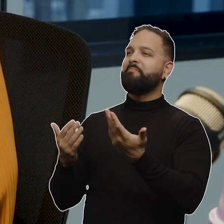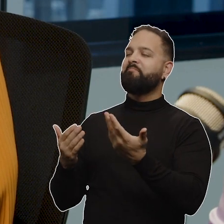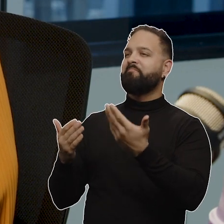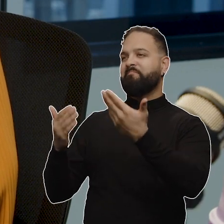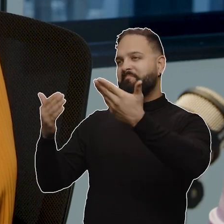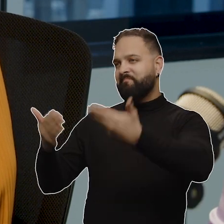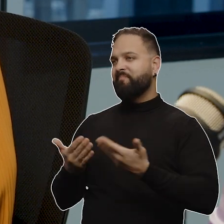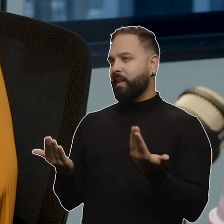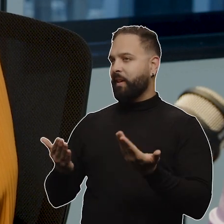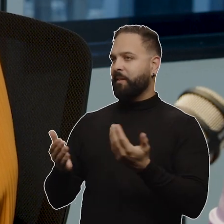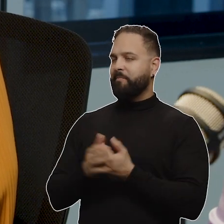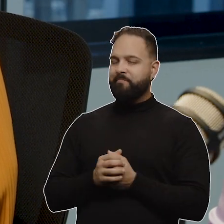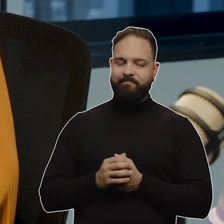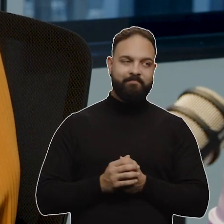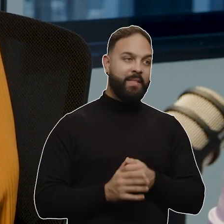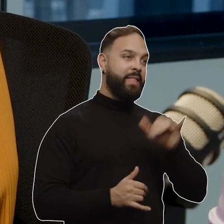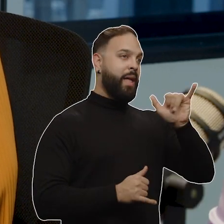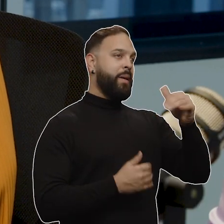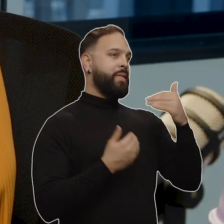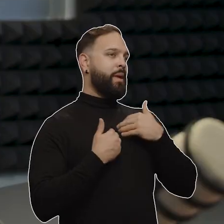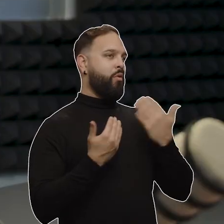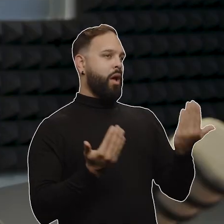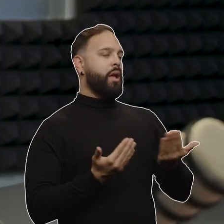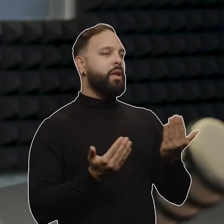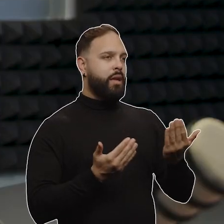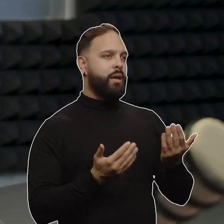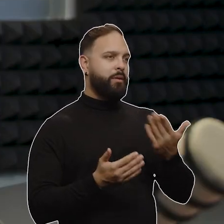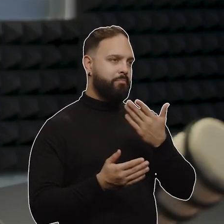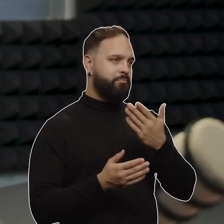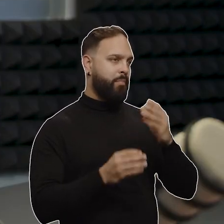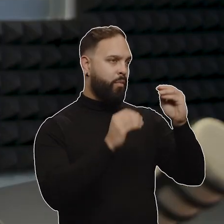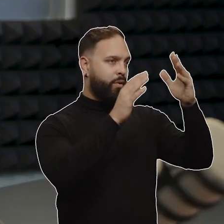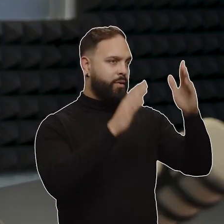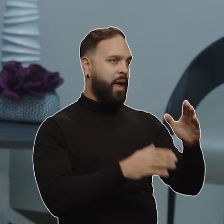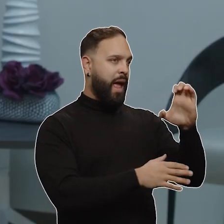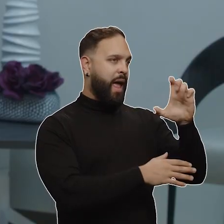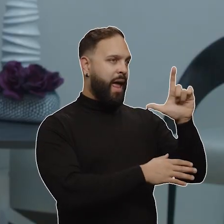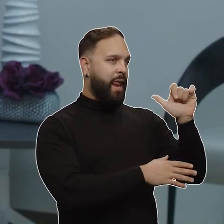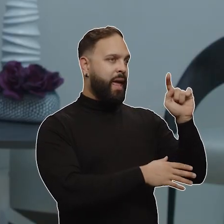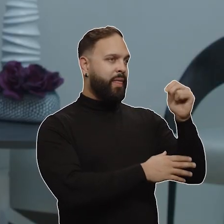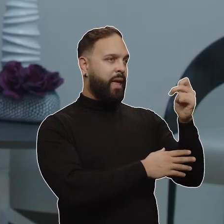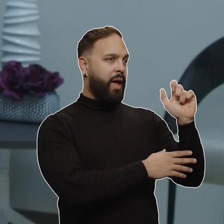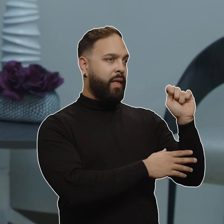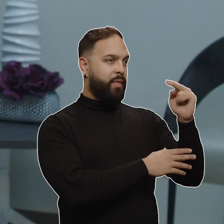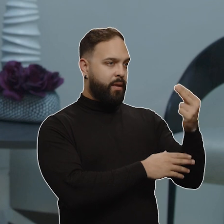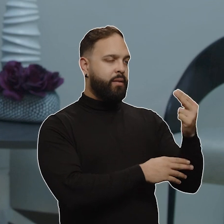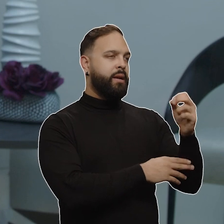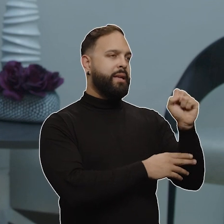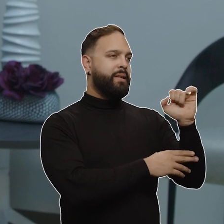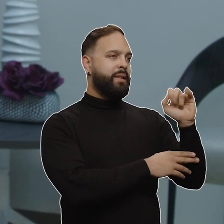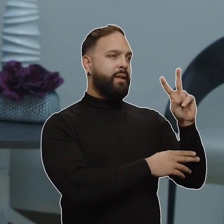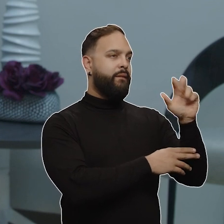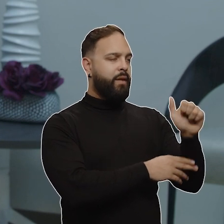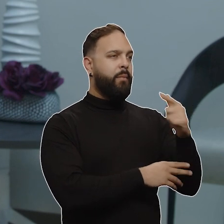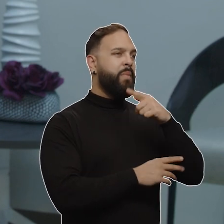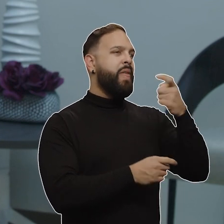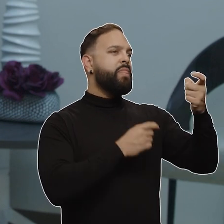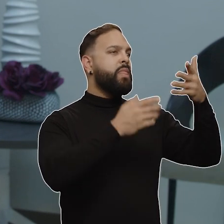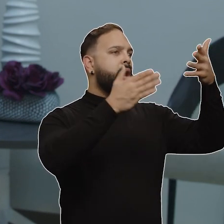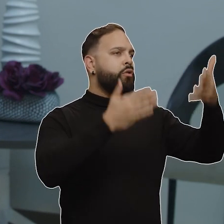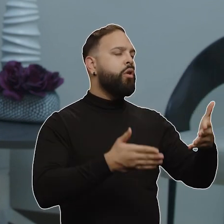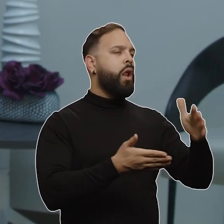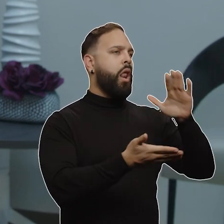ambas y gracias por recibirme. También nos acompaña la profesora Elitet Silva Martínez. Ella es